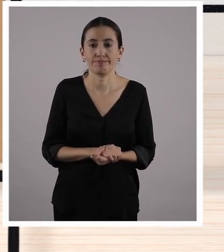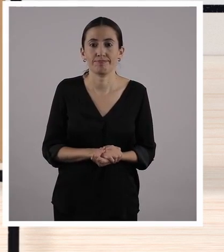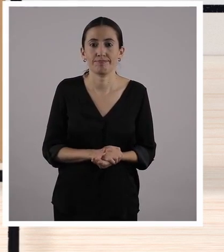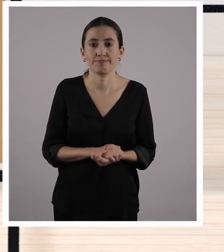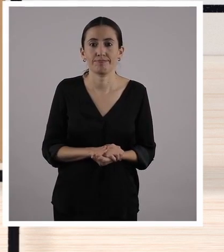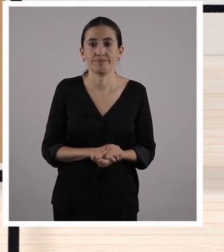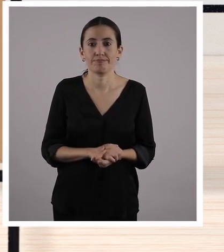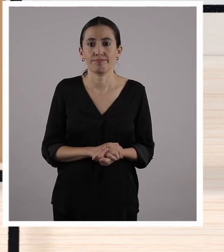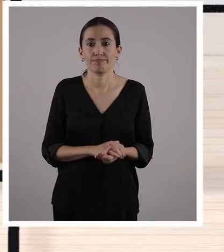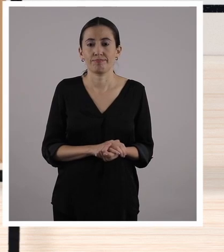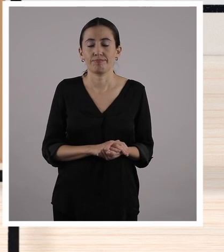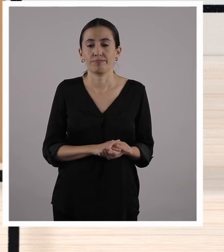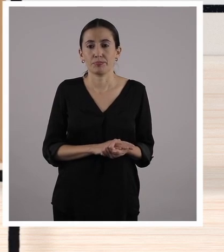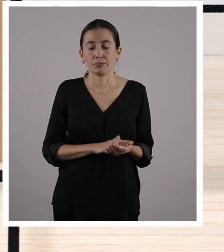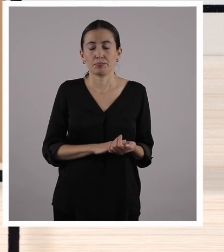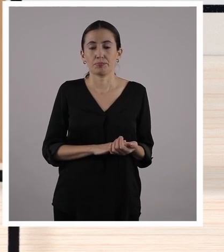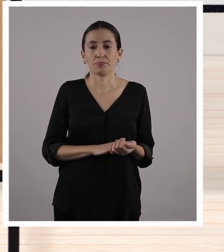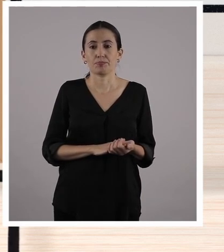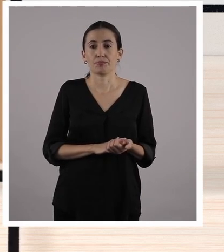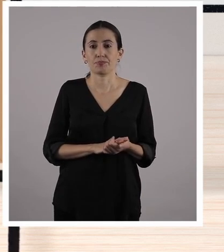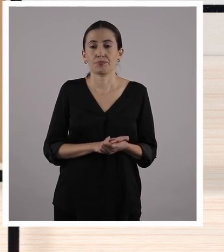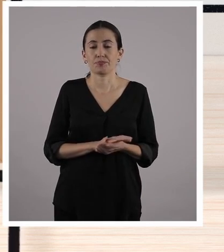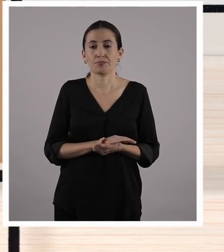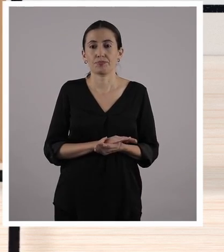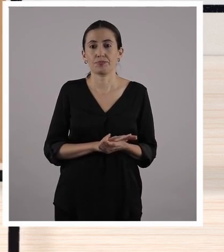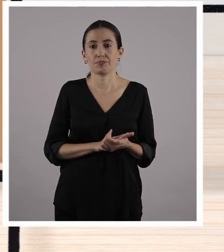la palabra